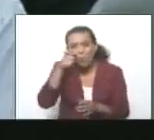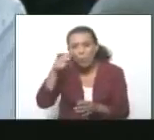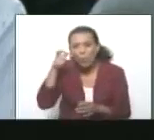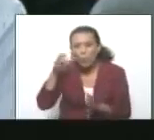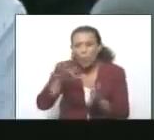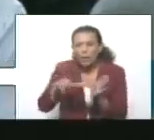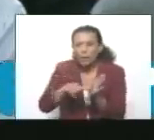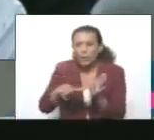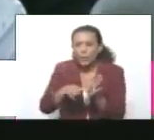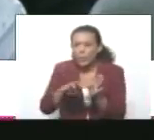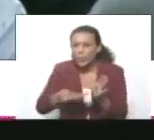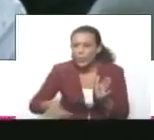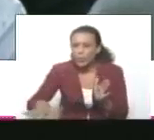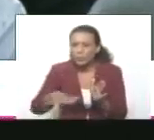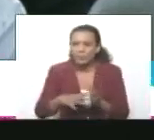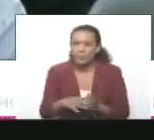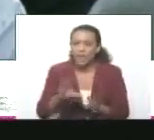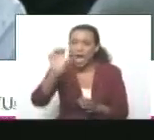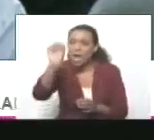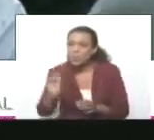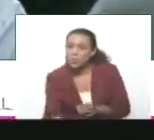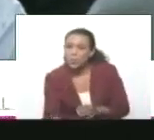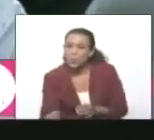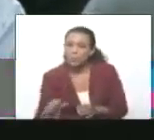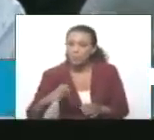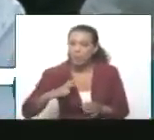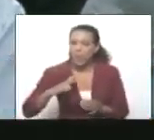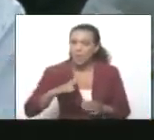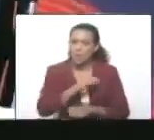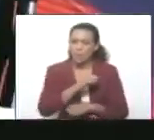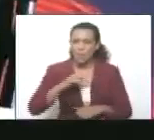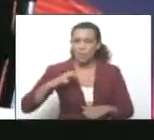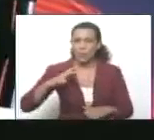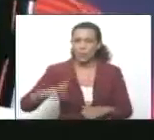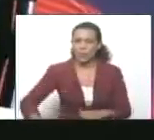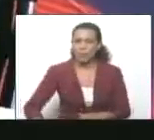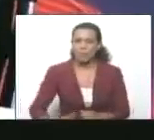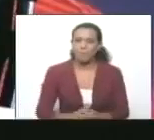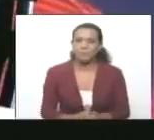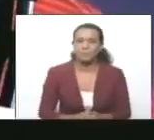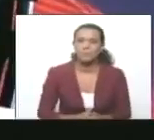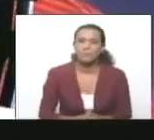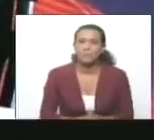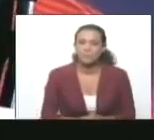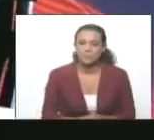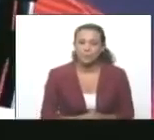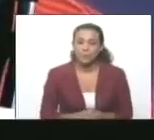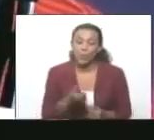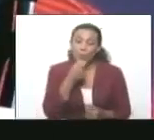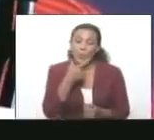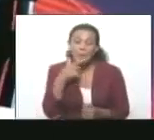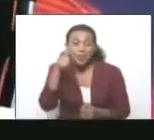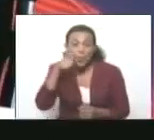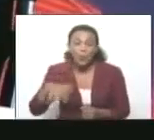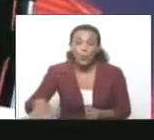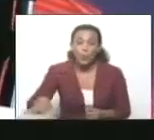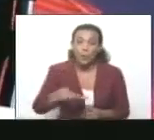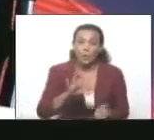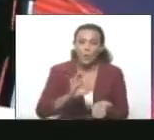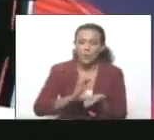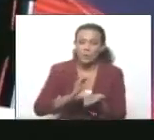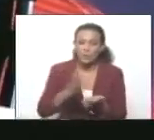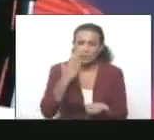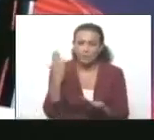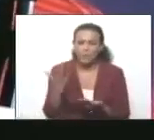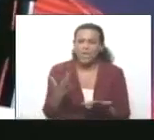de Porto. ¿Al sur de Porto? Sí. Yo una vez estuve en Oporto, muy, muy bella esa ciudad.